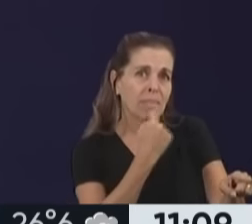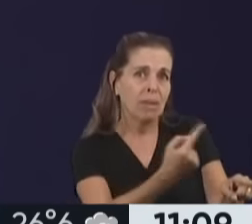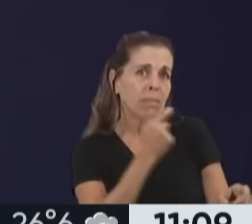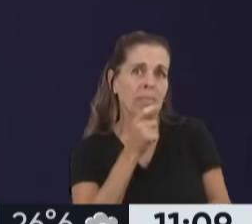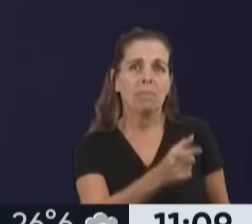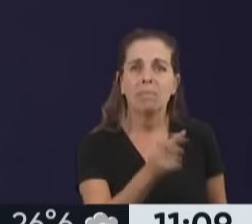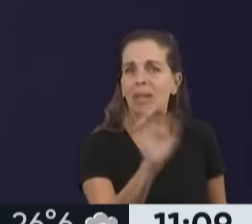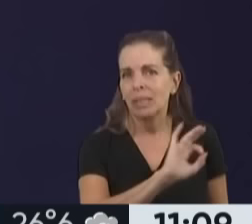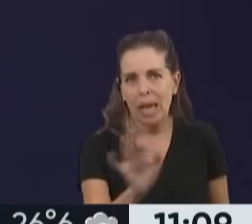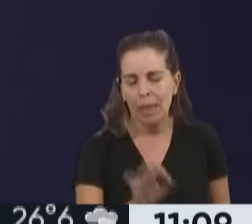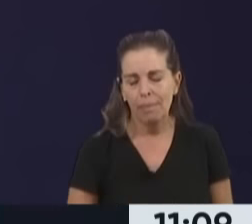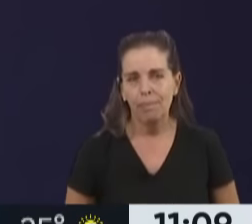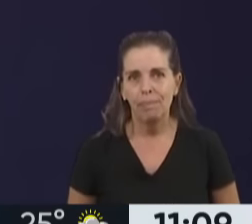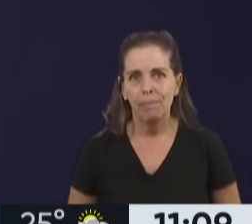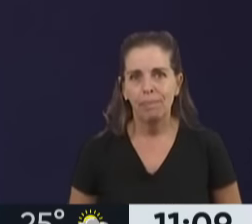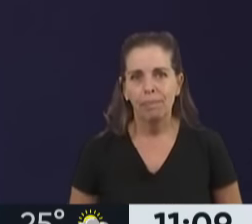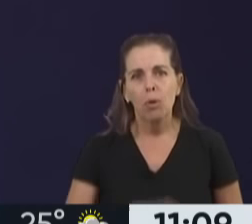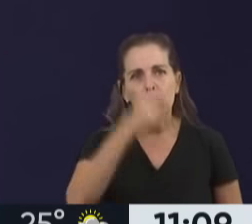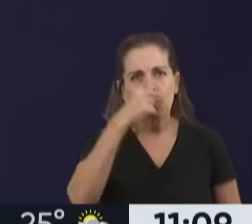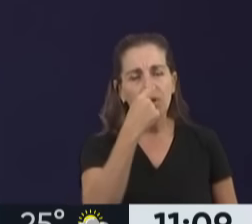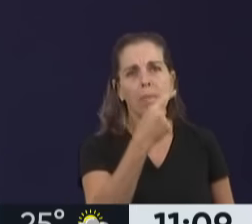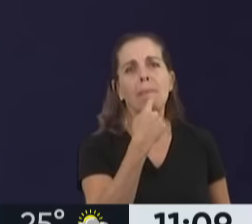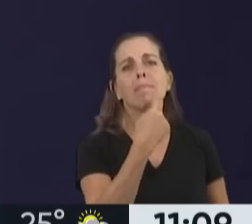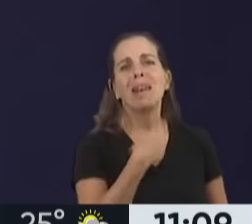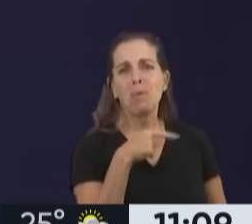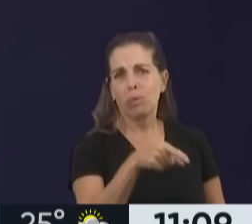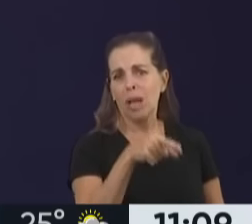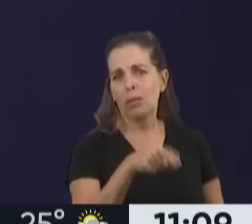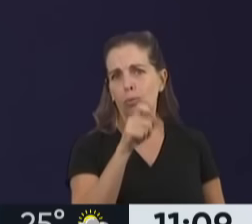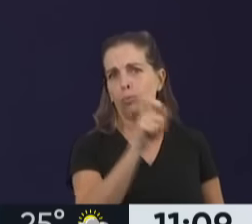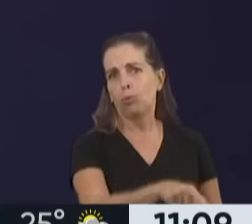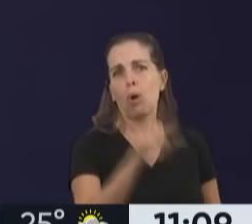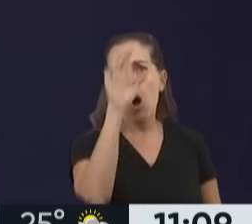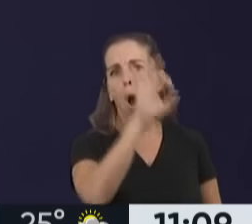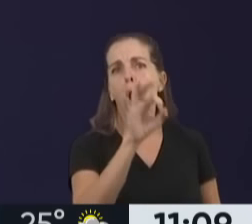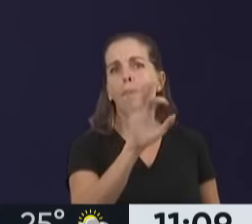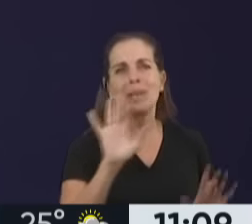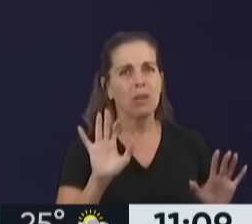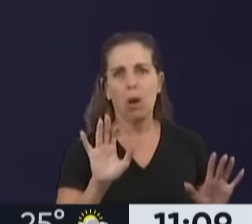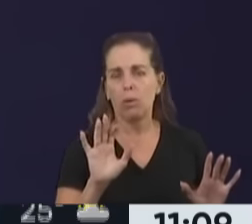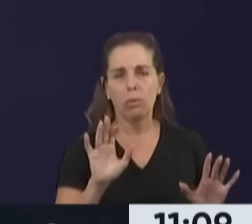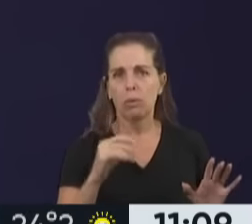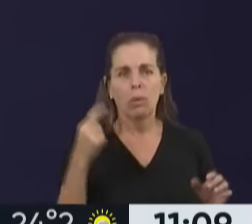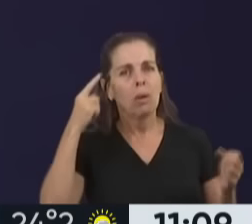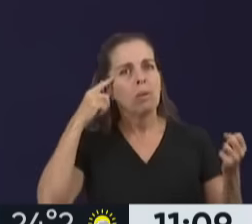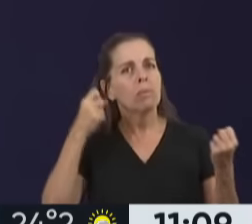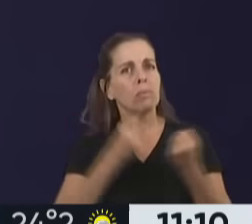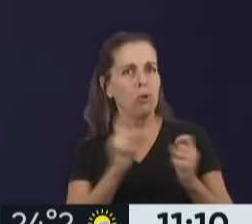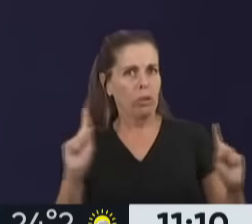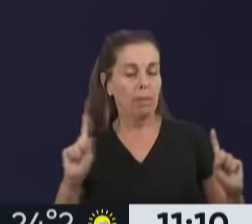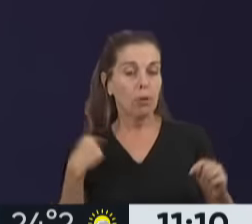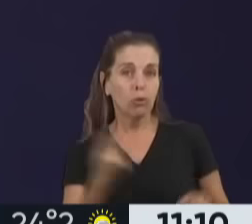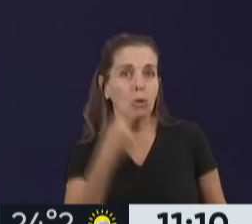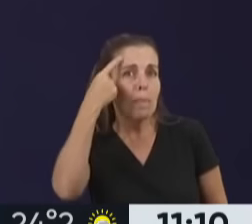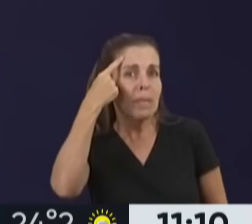para decir lo último es una apreciación que está en tu pregunta que no coincide con lo que nosotros pensamos pensamos